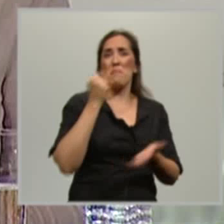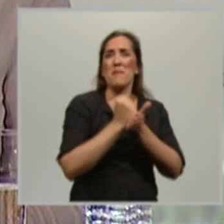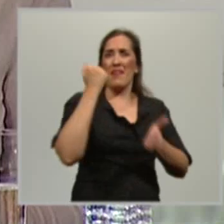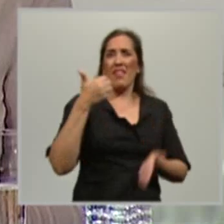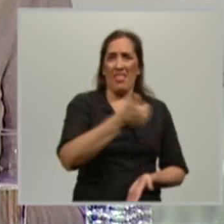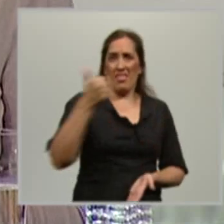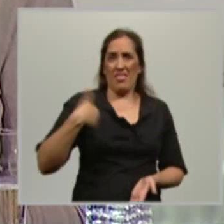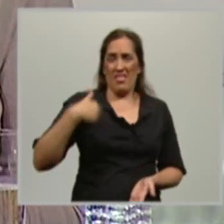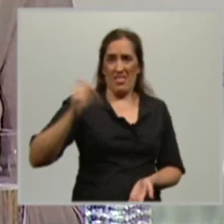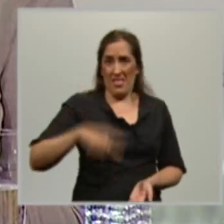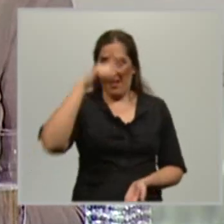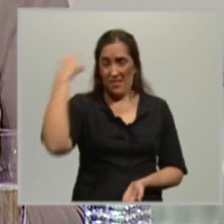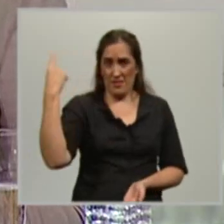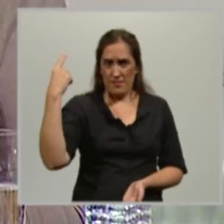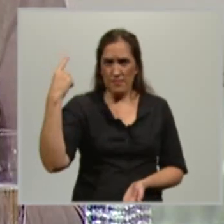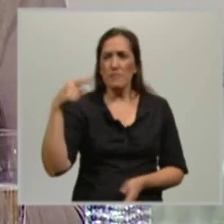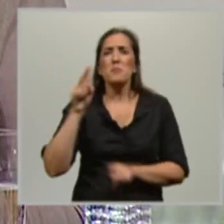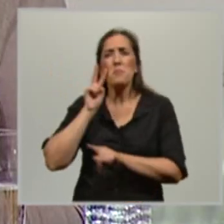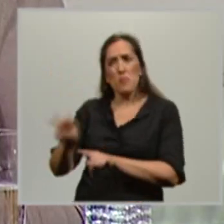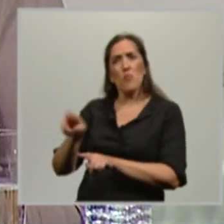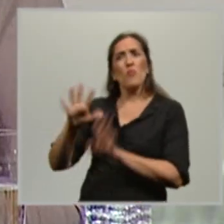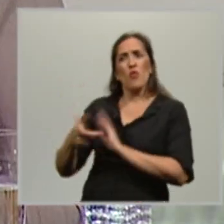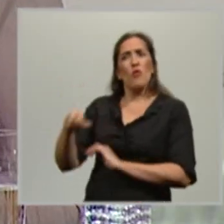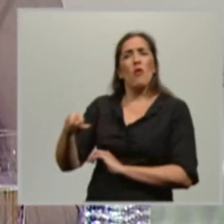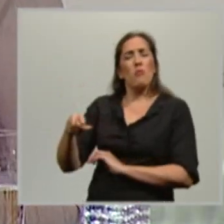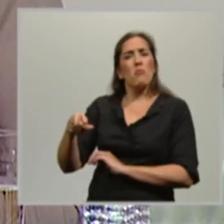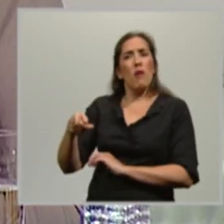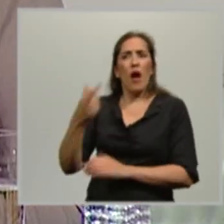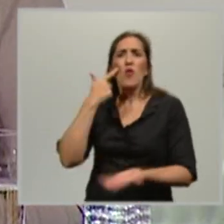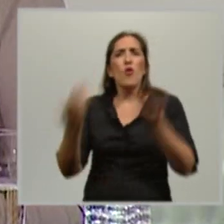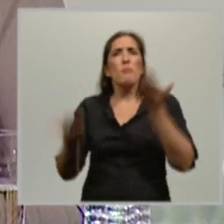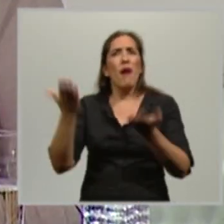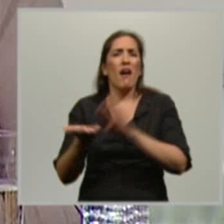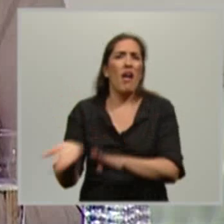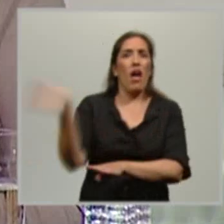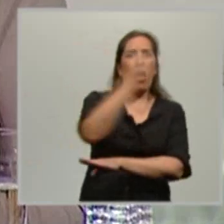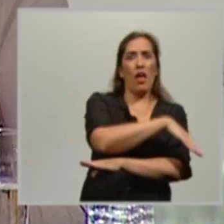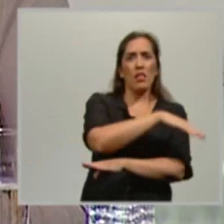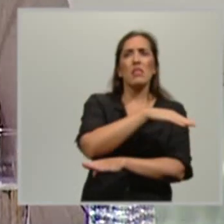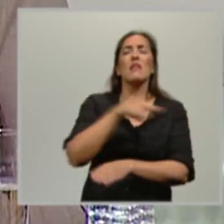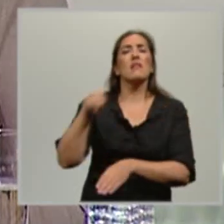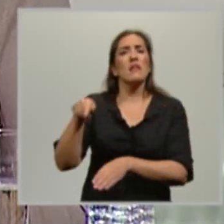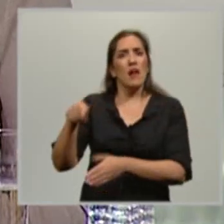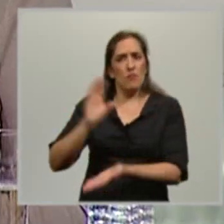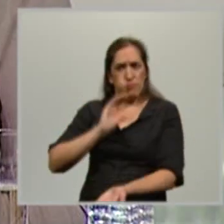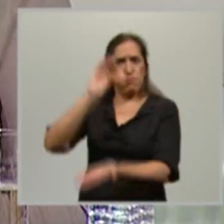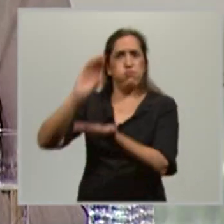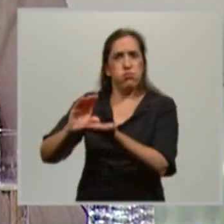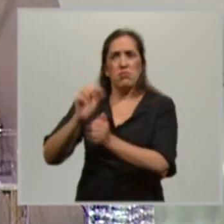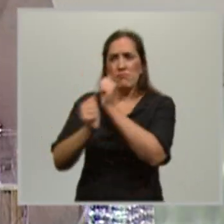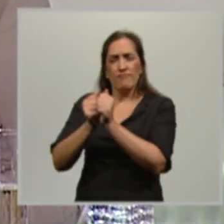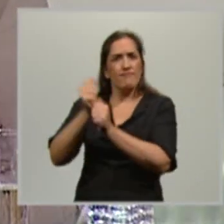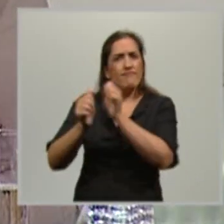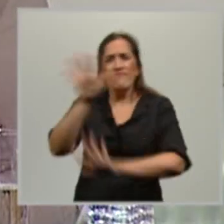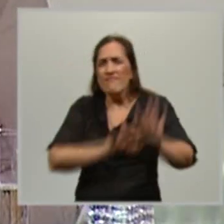ve el salto cualitativo y cuantitativo que dieron las inversiones en Aeroparque,